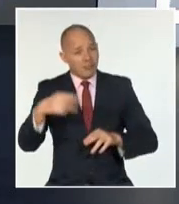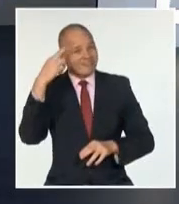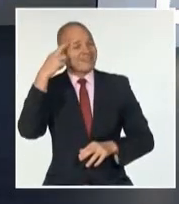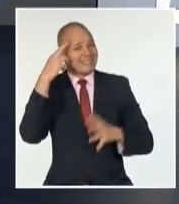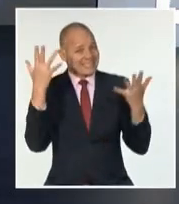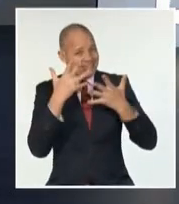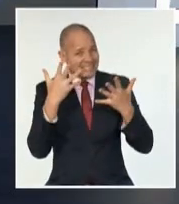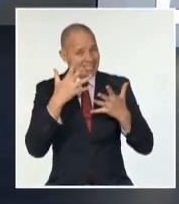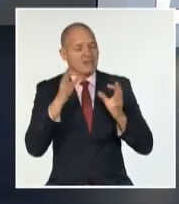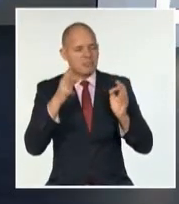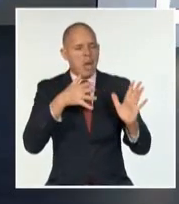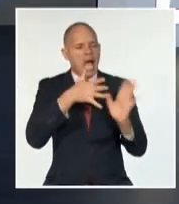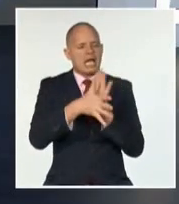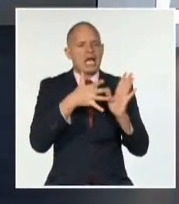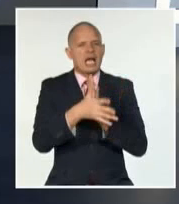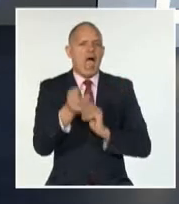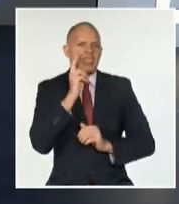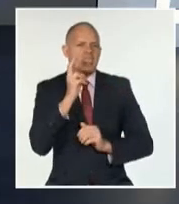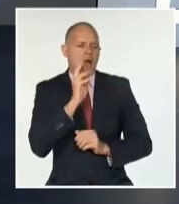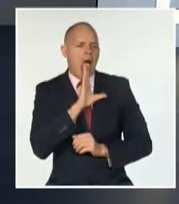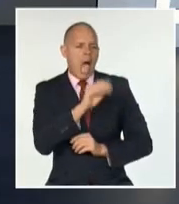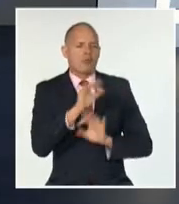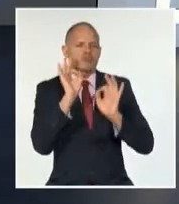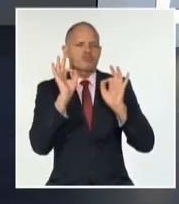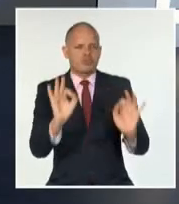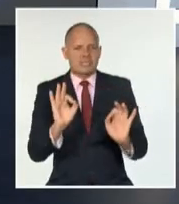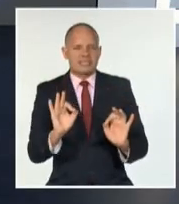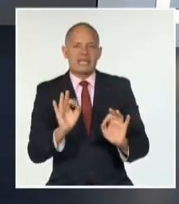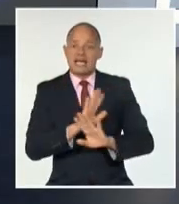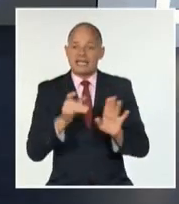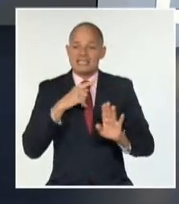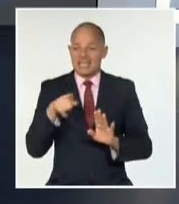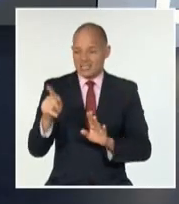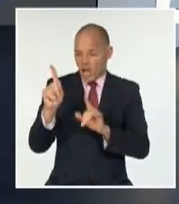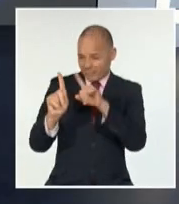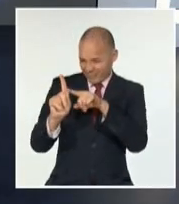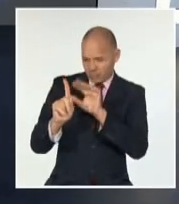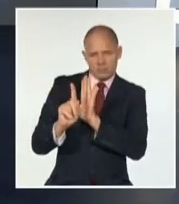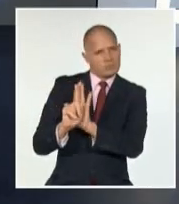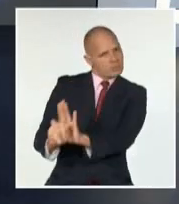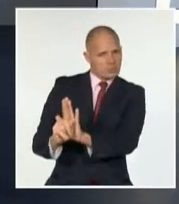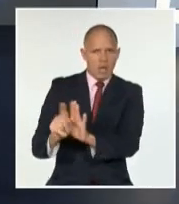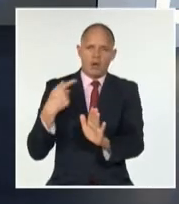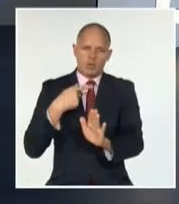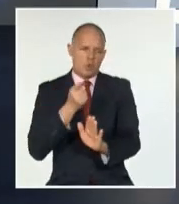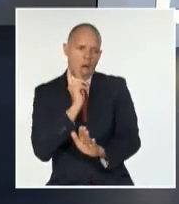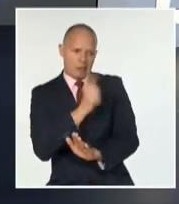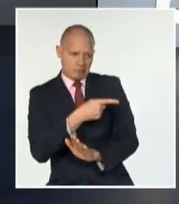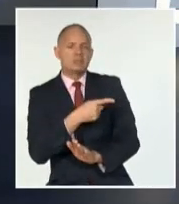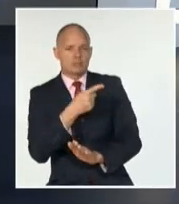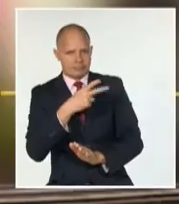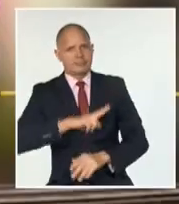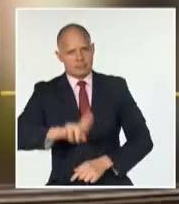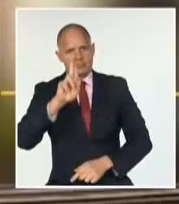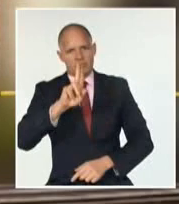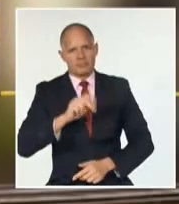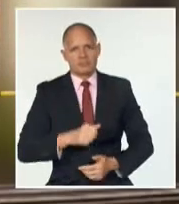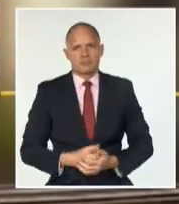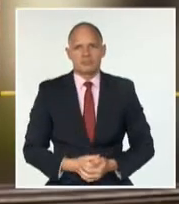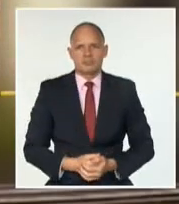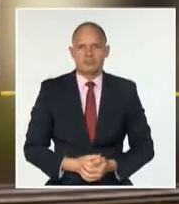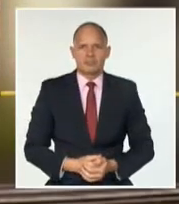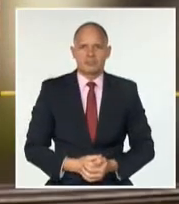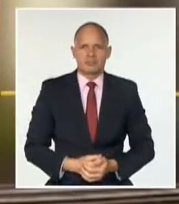en catalán y en vasco respectivamente durante la última de las dos votaciones reglamentarias en la tarde de este viernes.